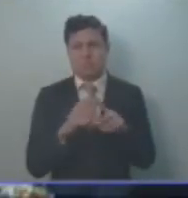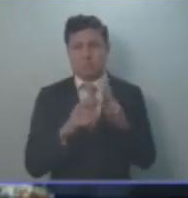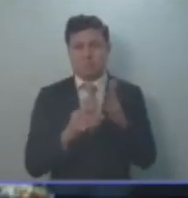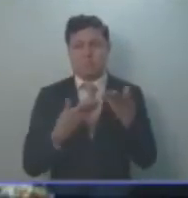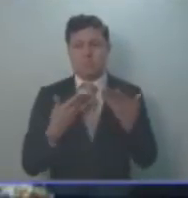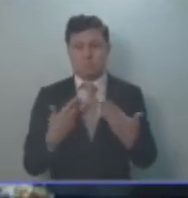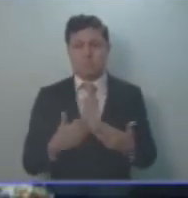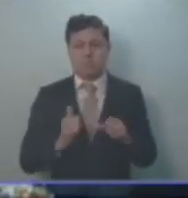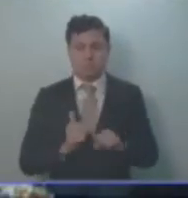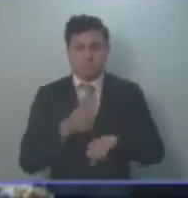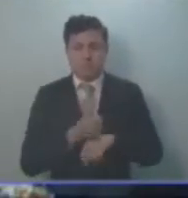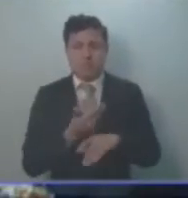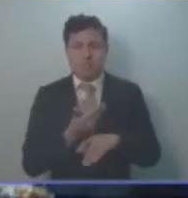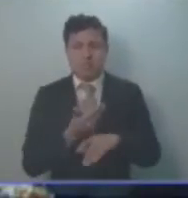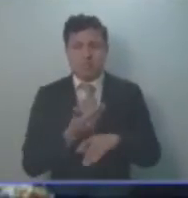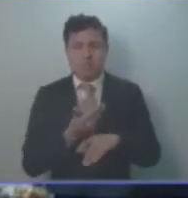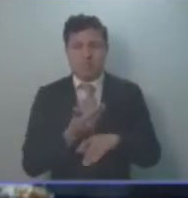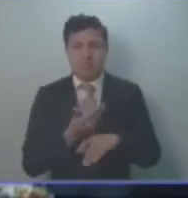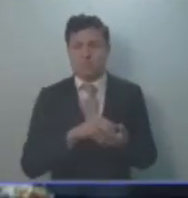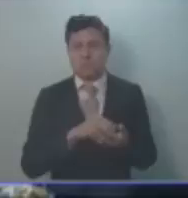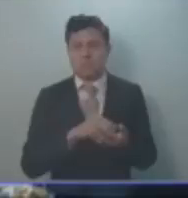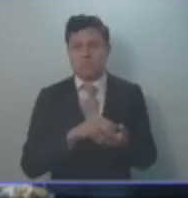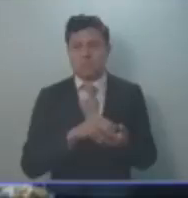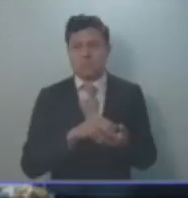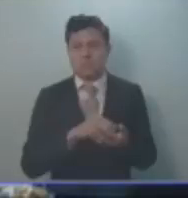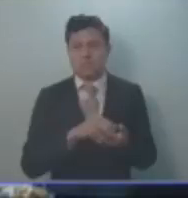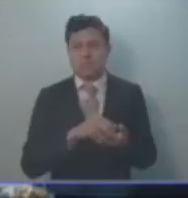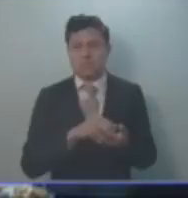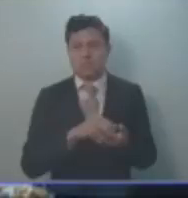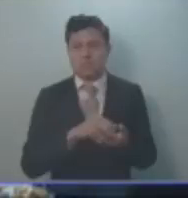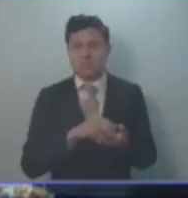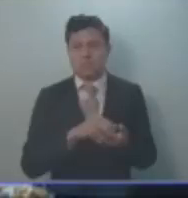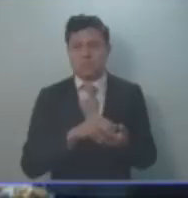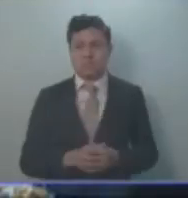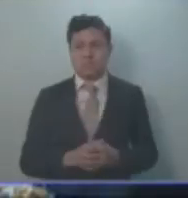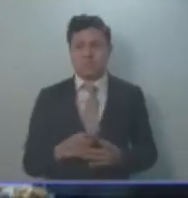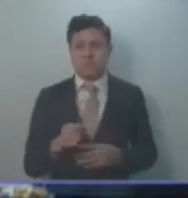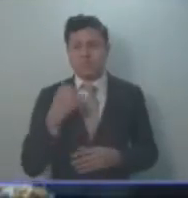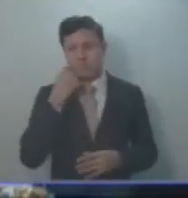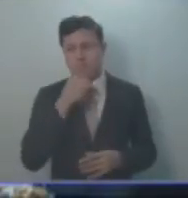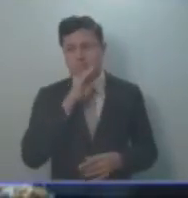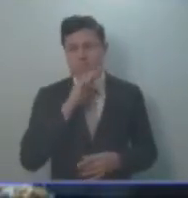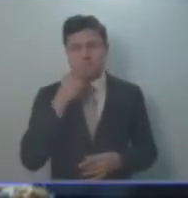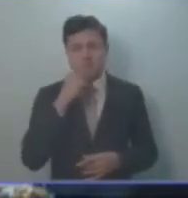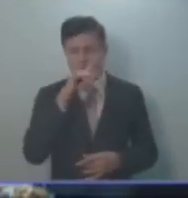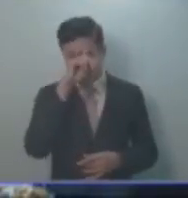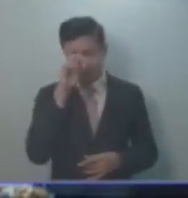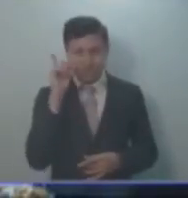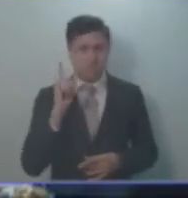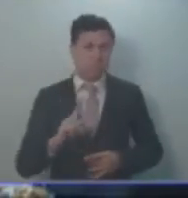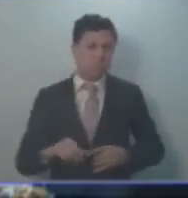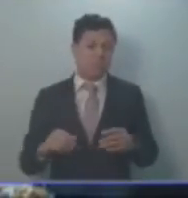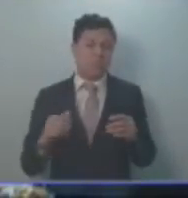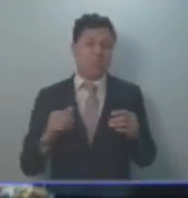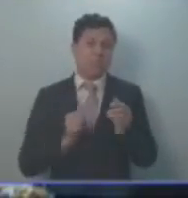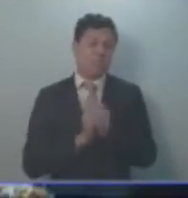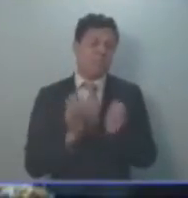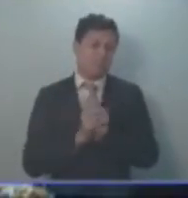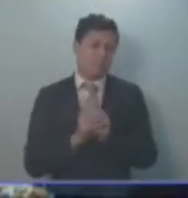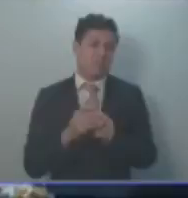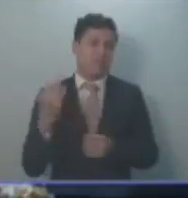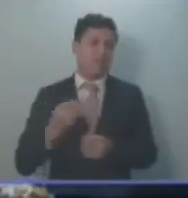restablecimiento. 2. Que enfermedades crónicas incapacitantes que requieren